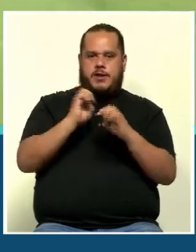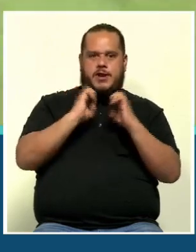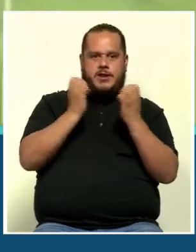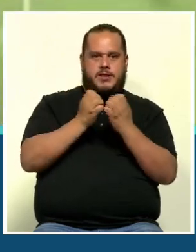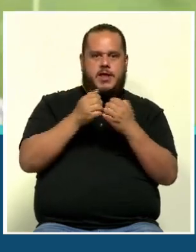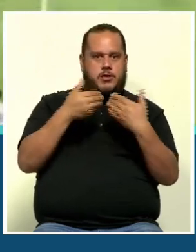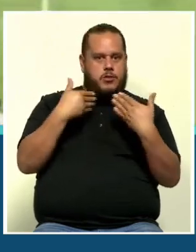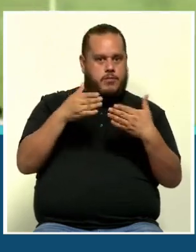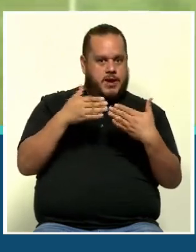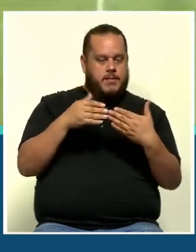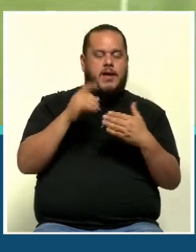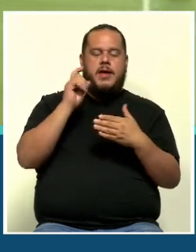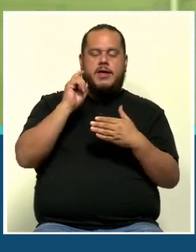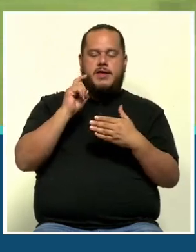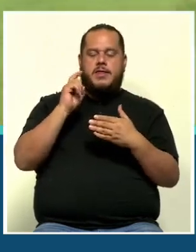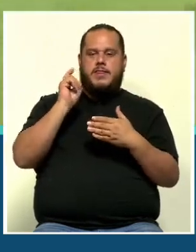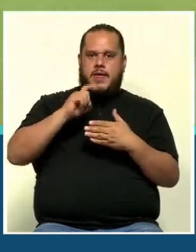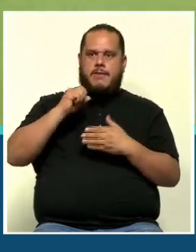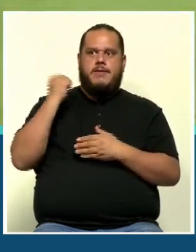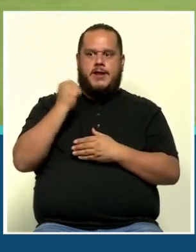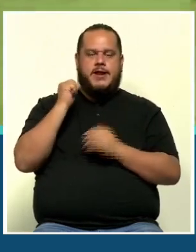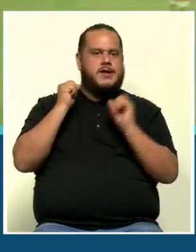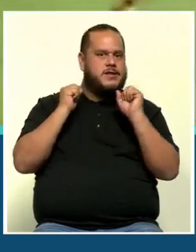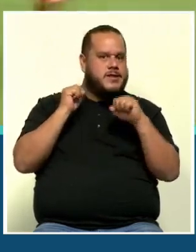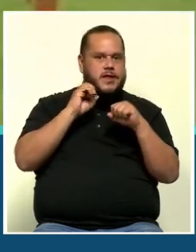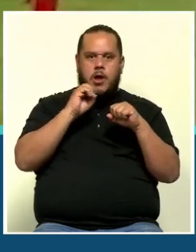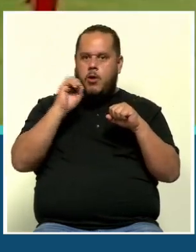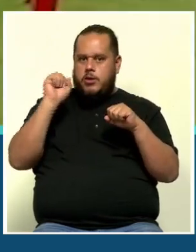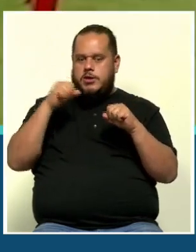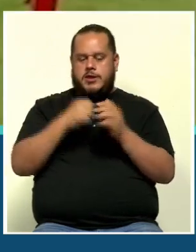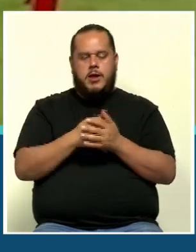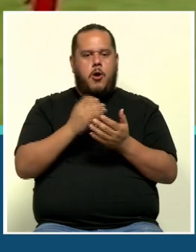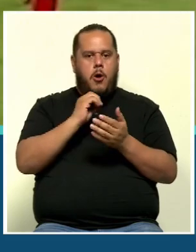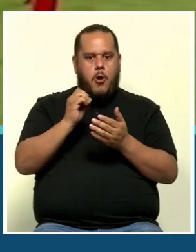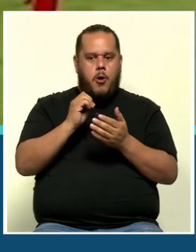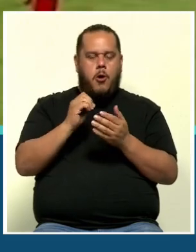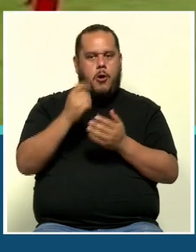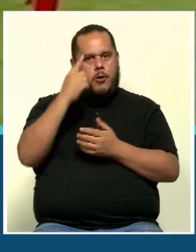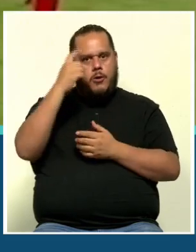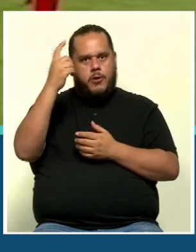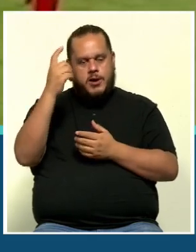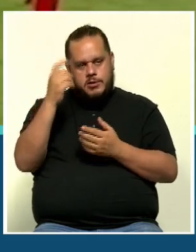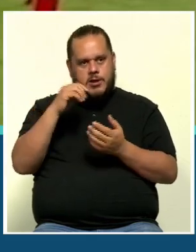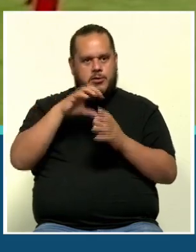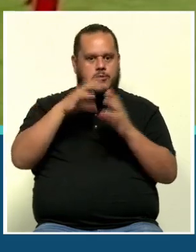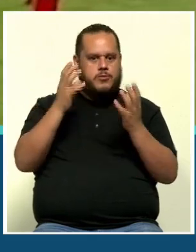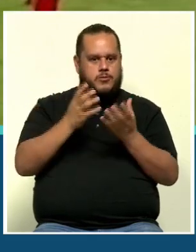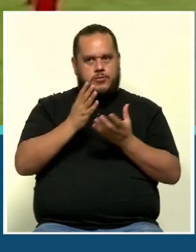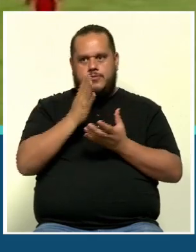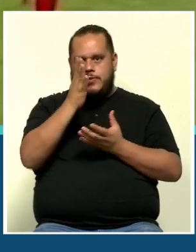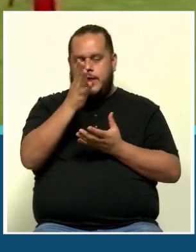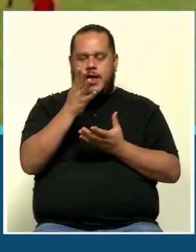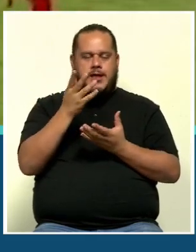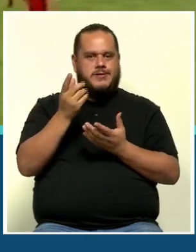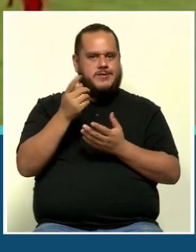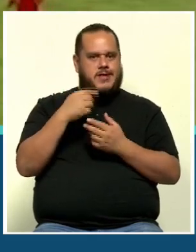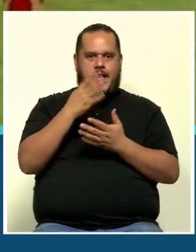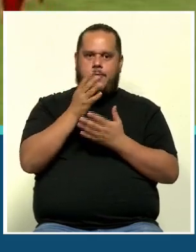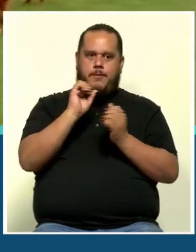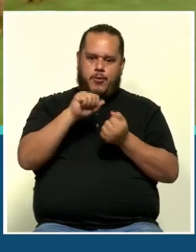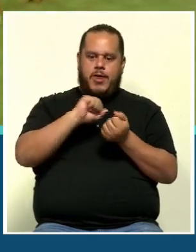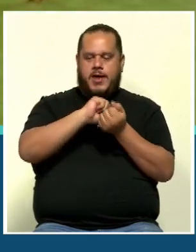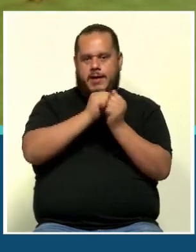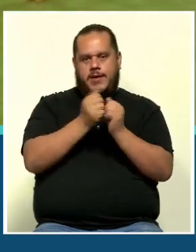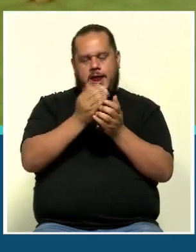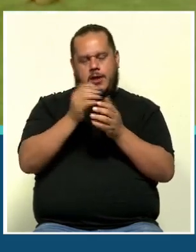ganar sí o sí. De lo contrario, el sueño mundialista empezará a convertirse en pesadilla. Los canaleros comparten el tercer y el